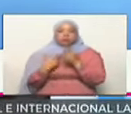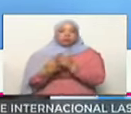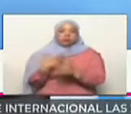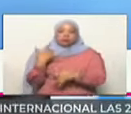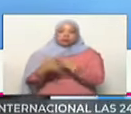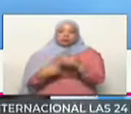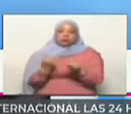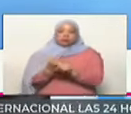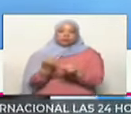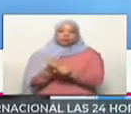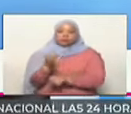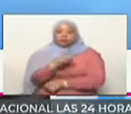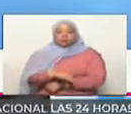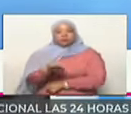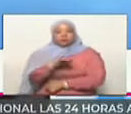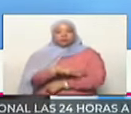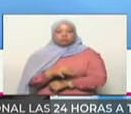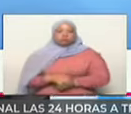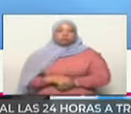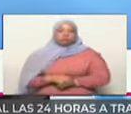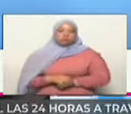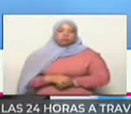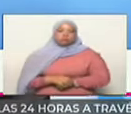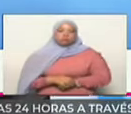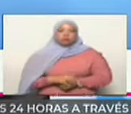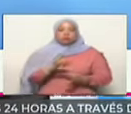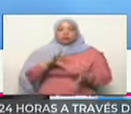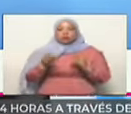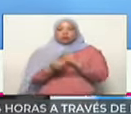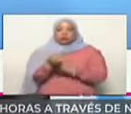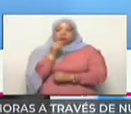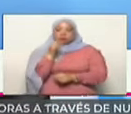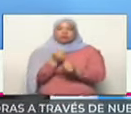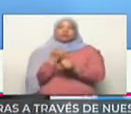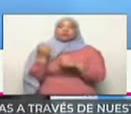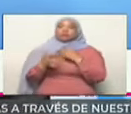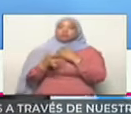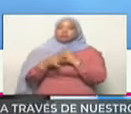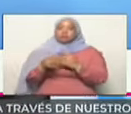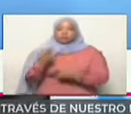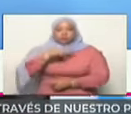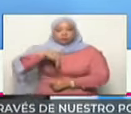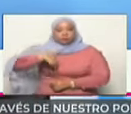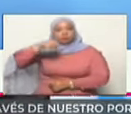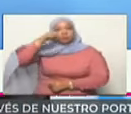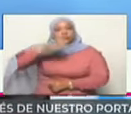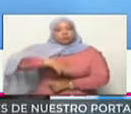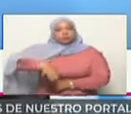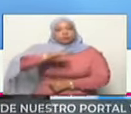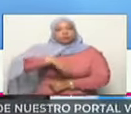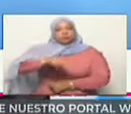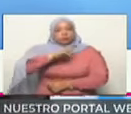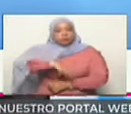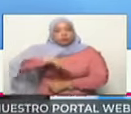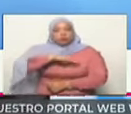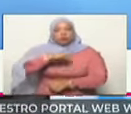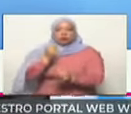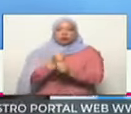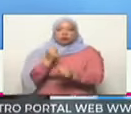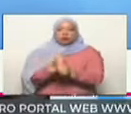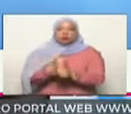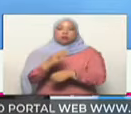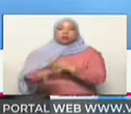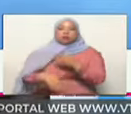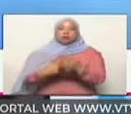de la innovación social. La innovación social en la transferencia de tecnologías para nuestro pueblo. Creo que es una misión que viene a